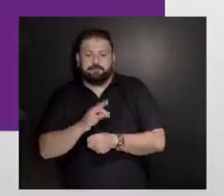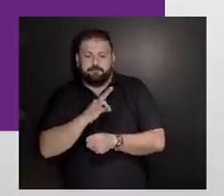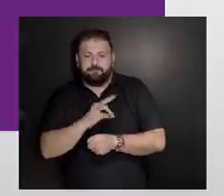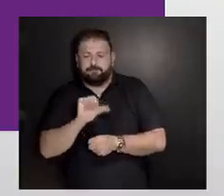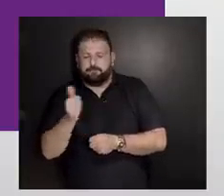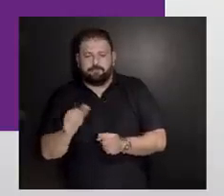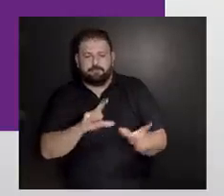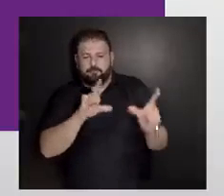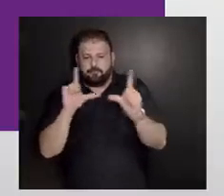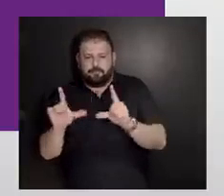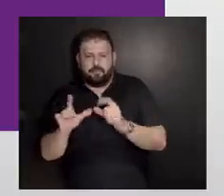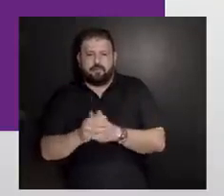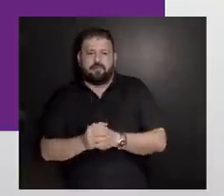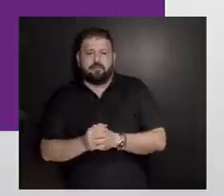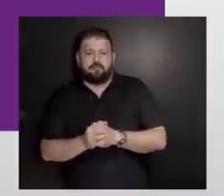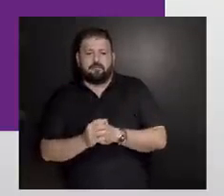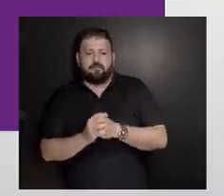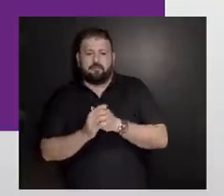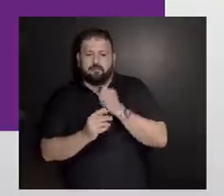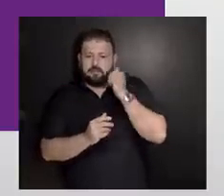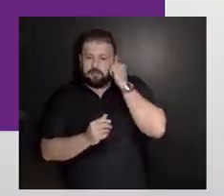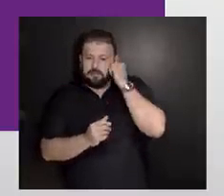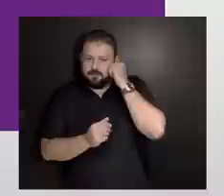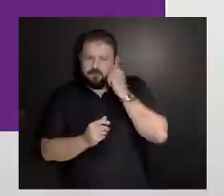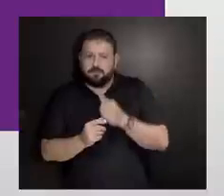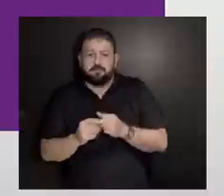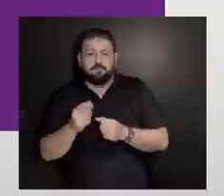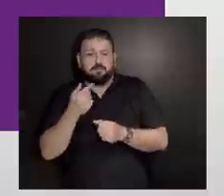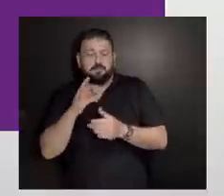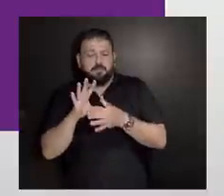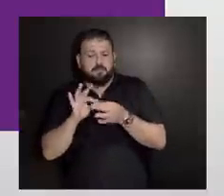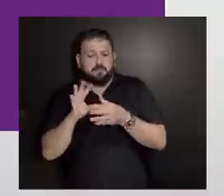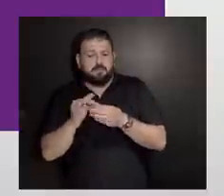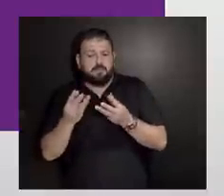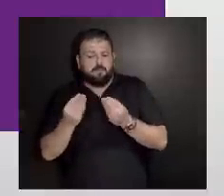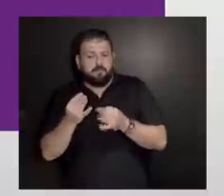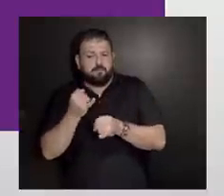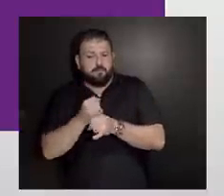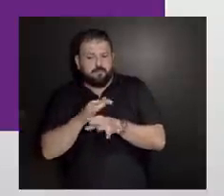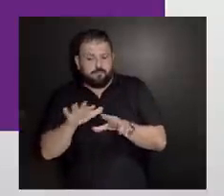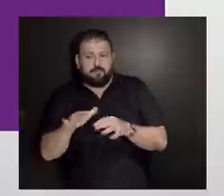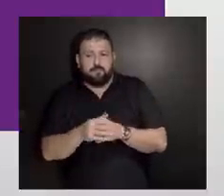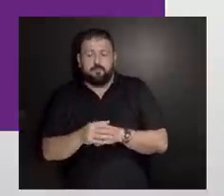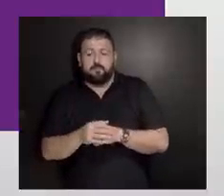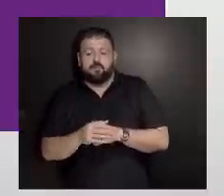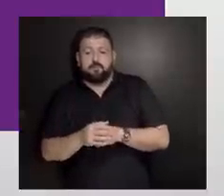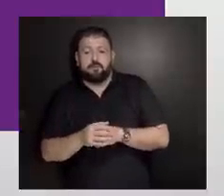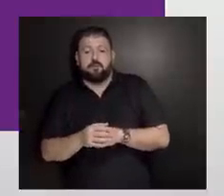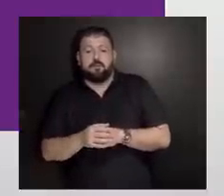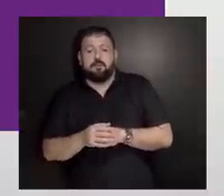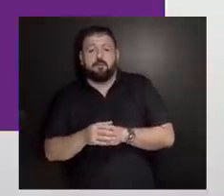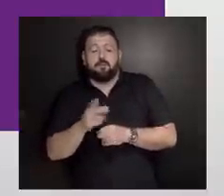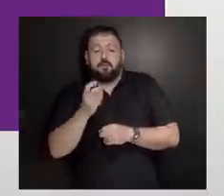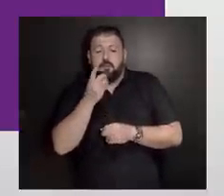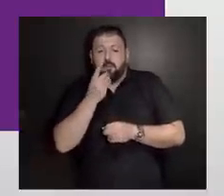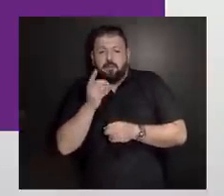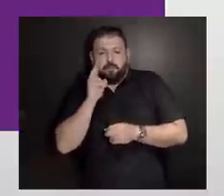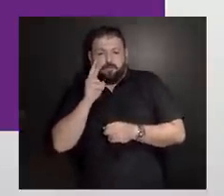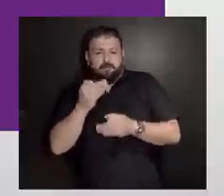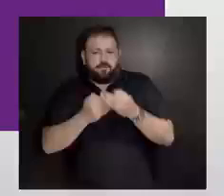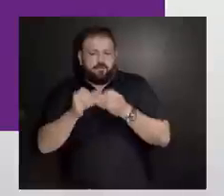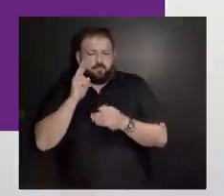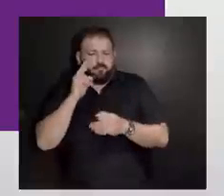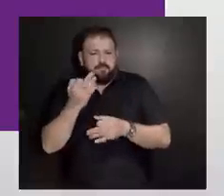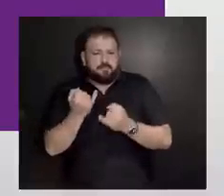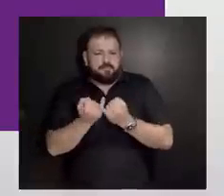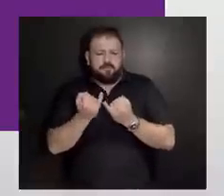siguiente. A lo mejor suena mucha información, vamos a ir aterrizándola un poco. En este caso, bueno, aquí de manera visual